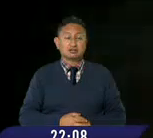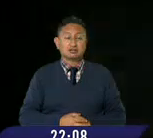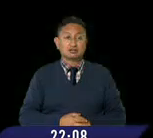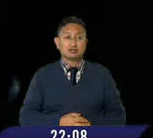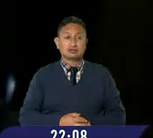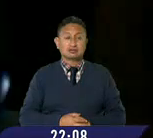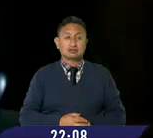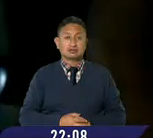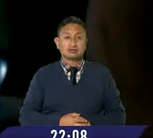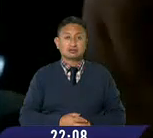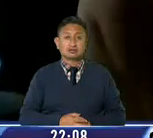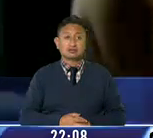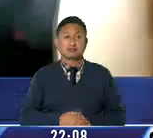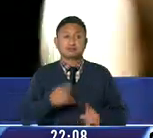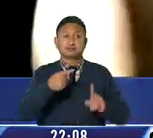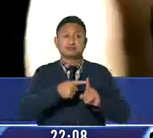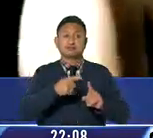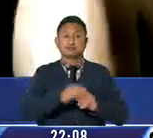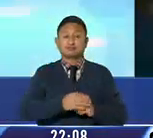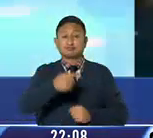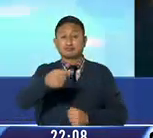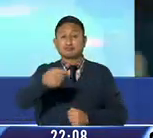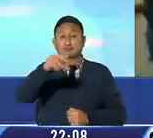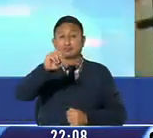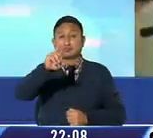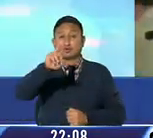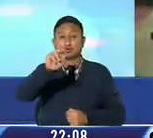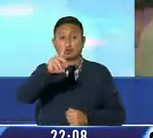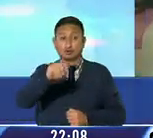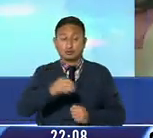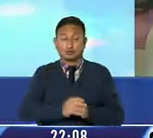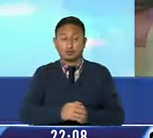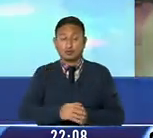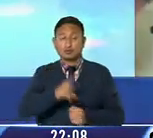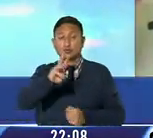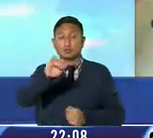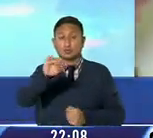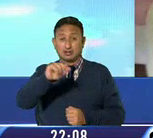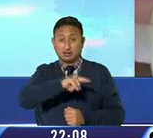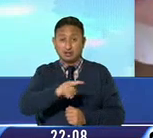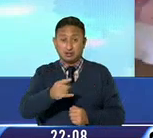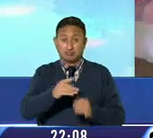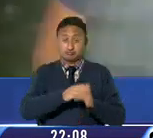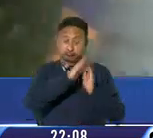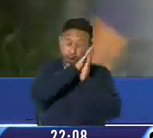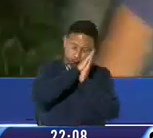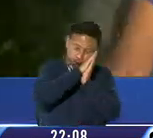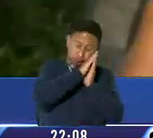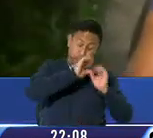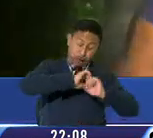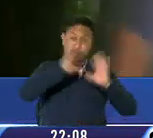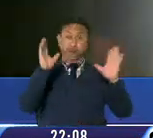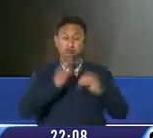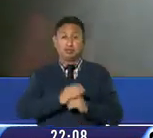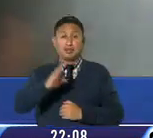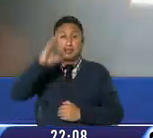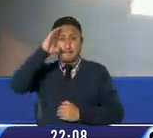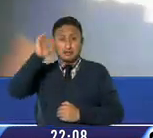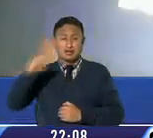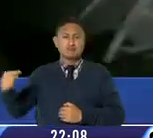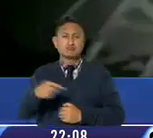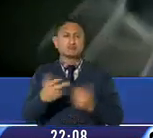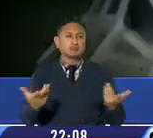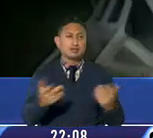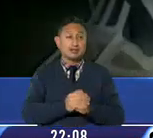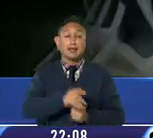A alias el gordo William y alias Luis, la policía le sacó de la cama. Son parte de un proceso investigativo por el presunto delito de trata